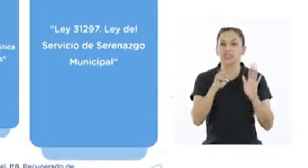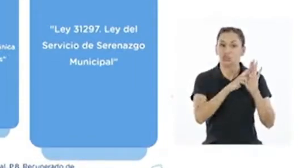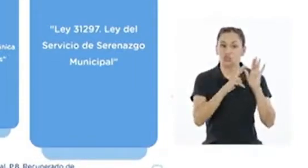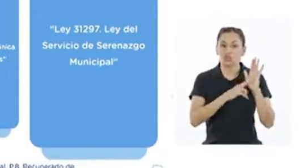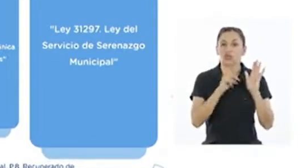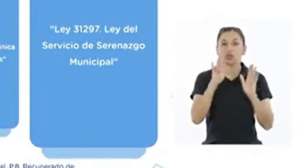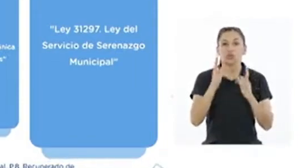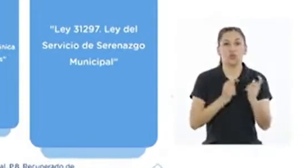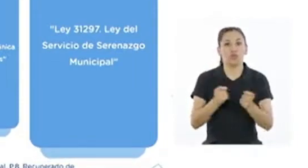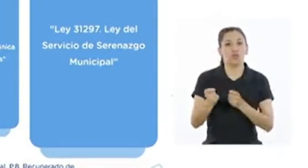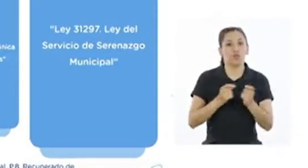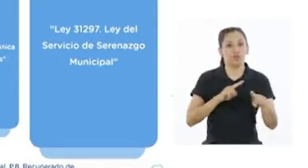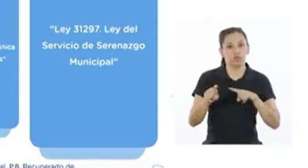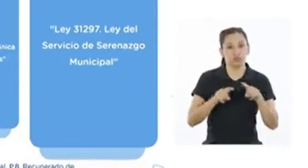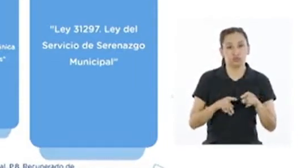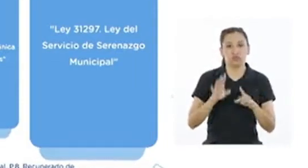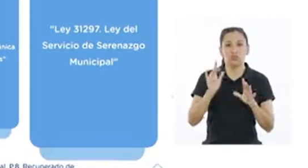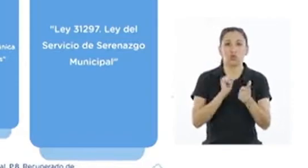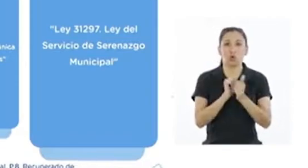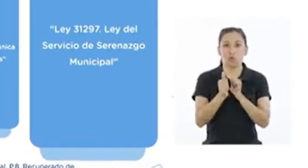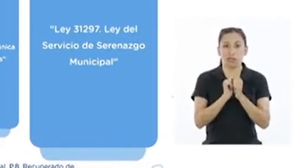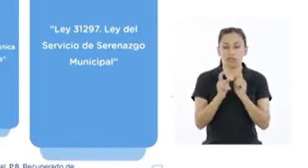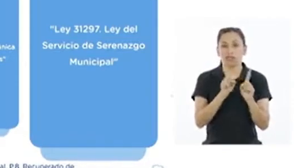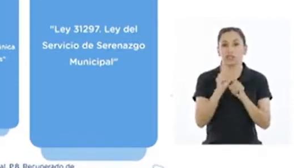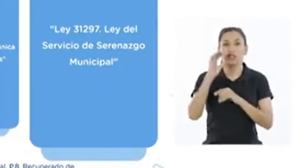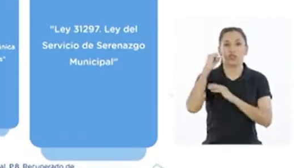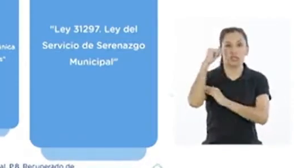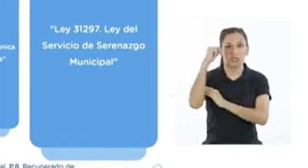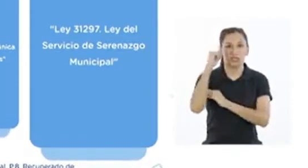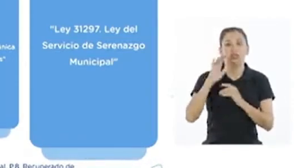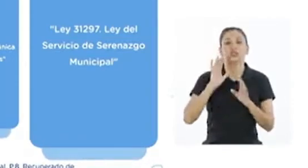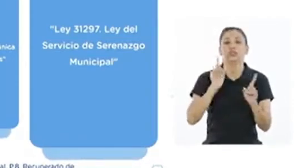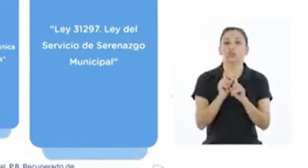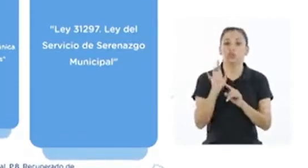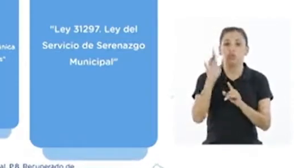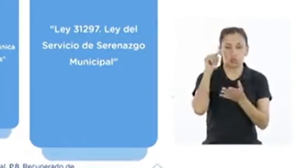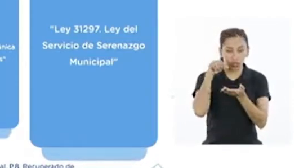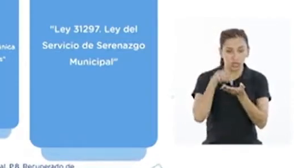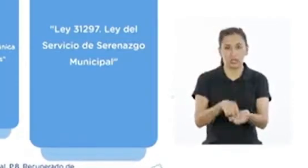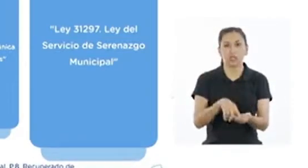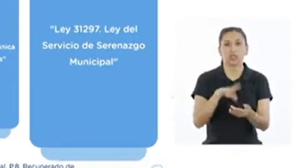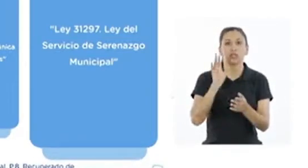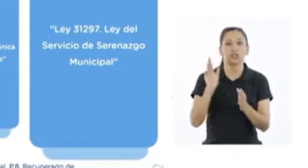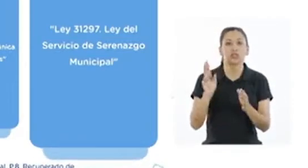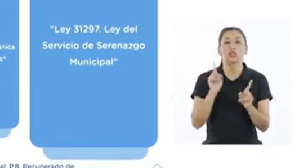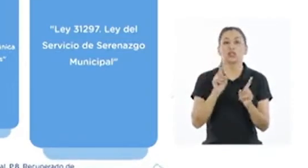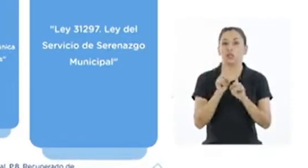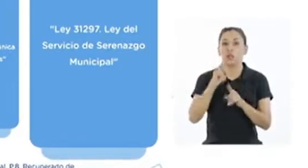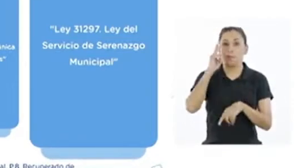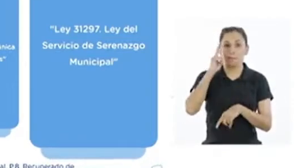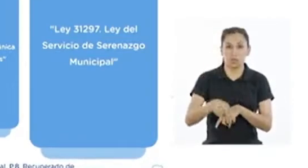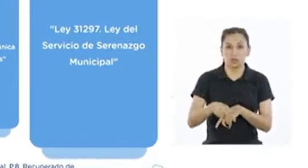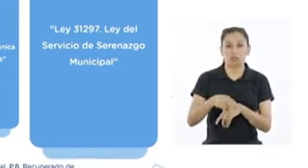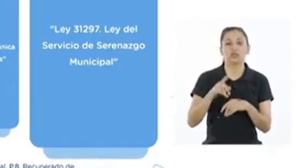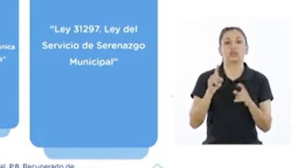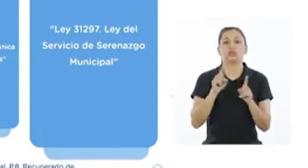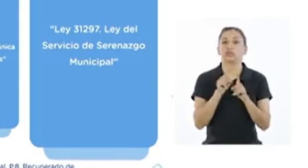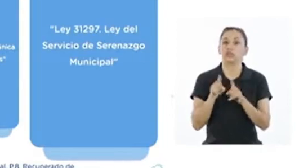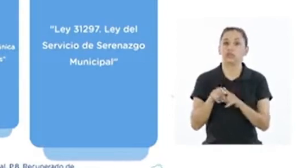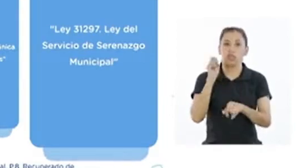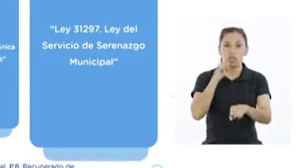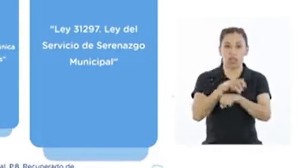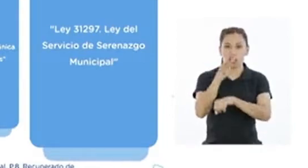que regula las funciones, las competencias, los derechos, las obligaciones, las prohibiciones,